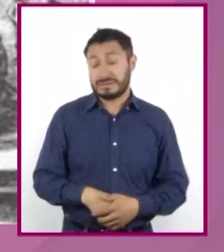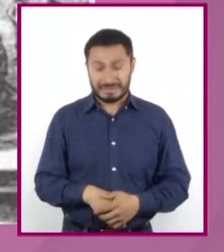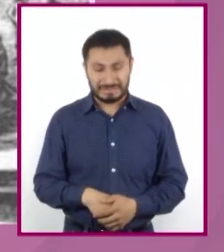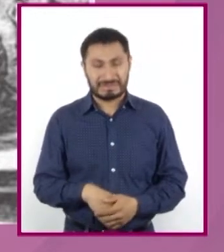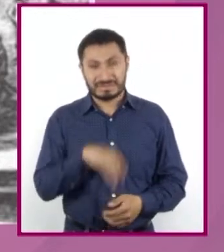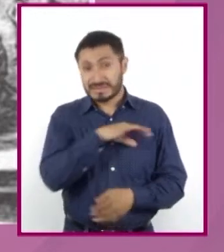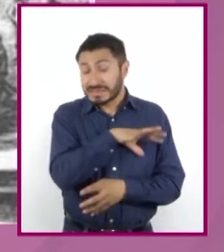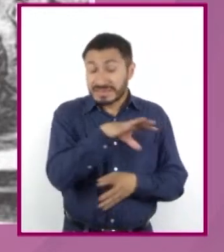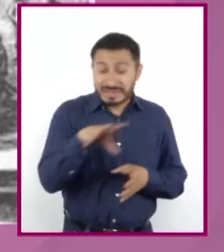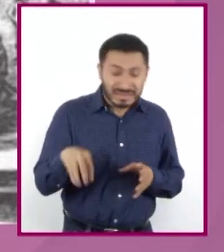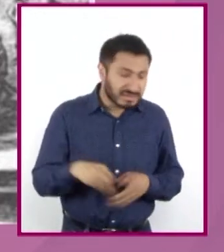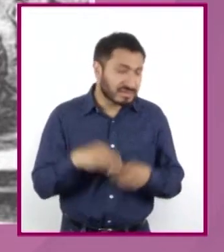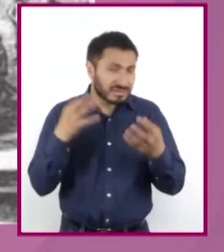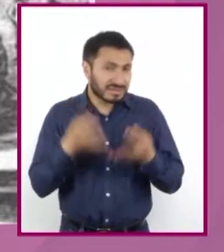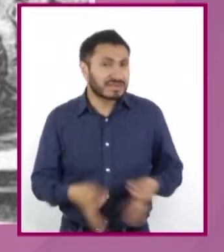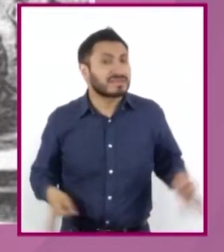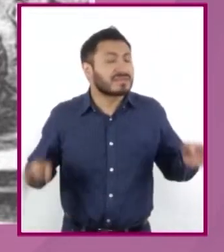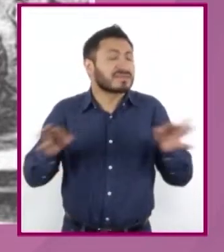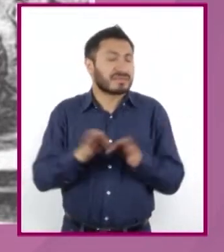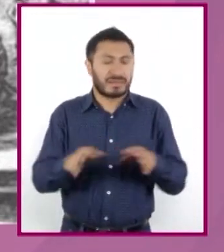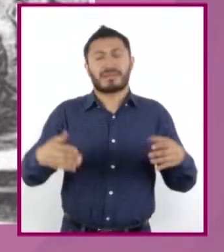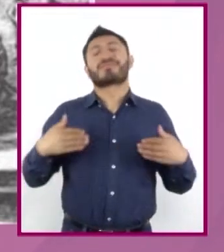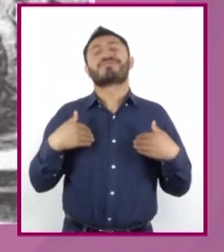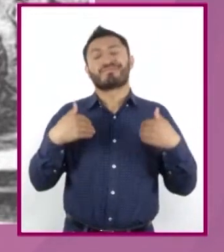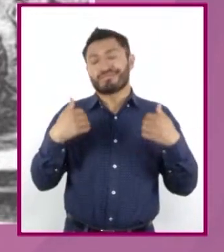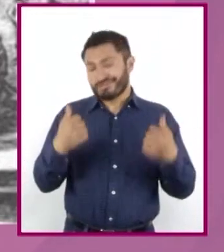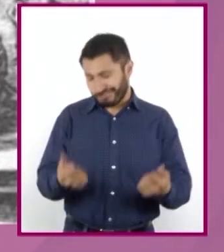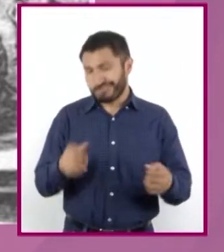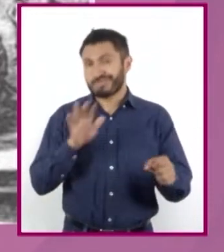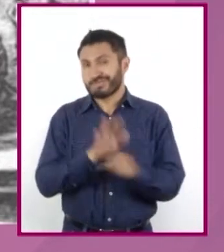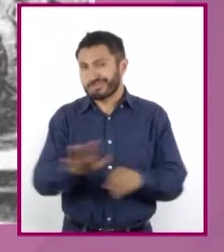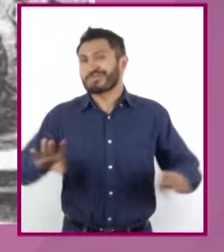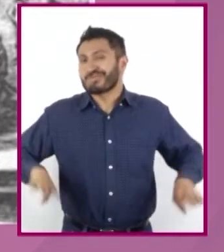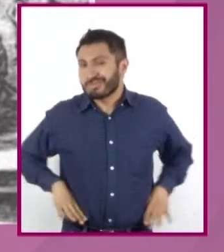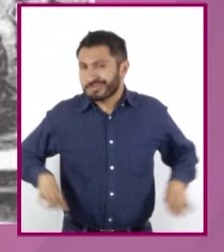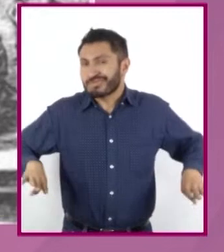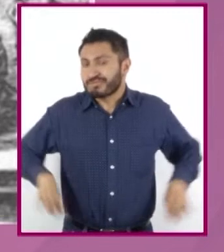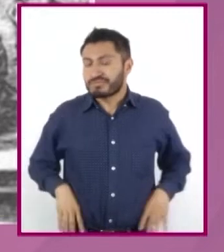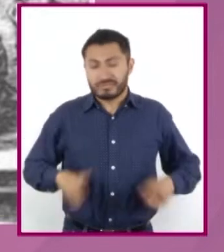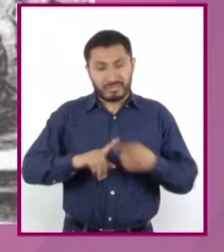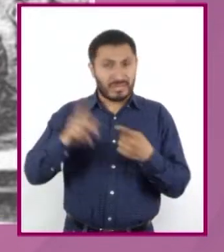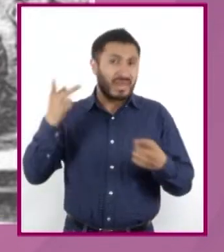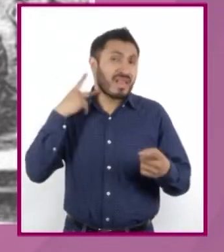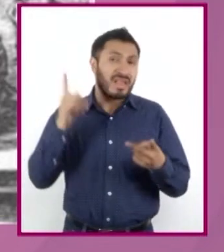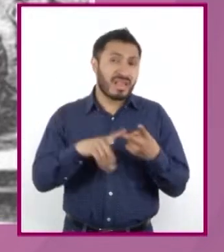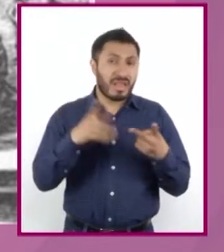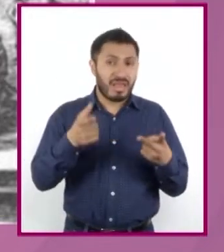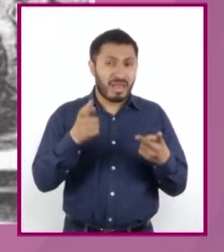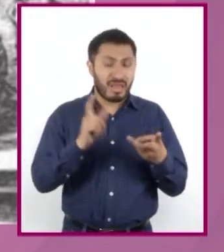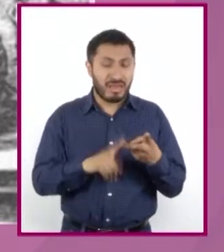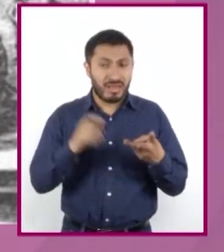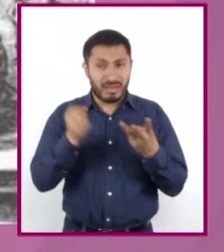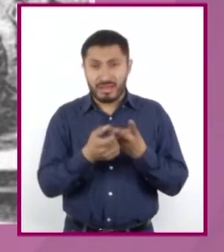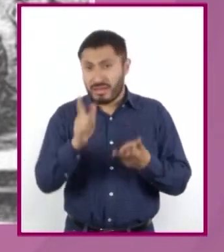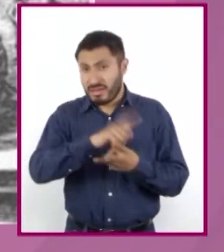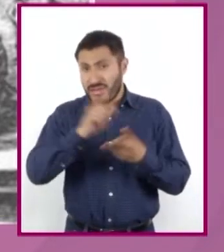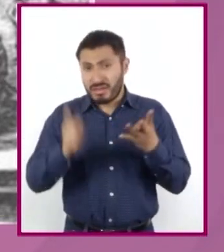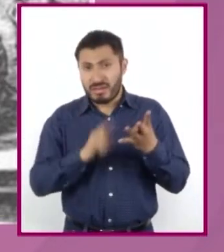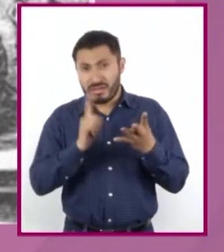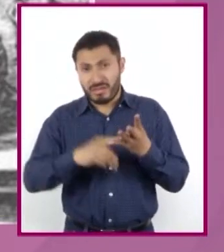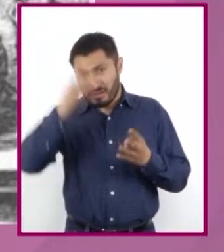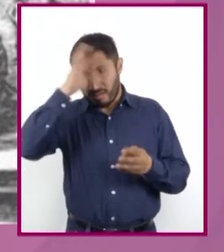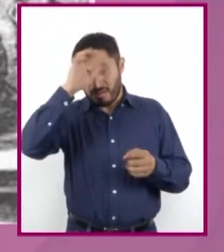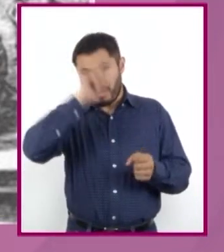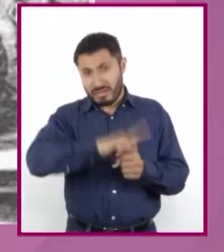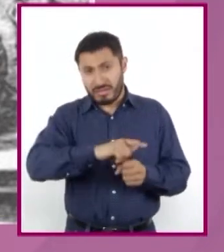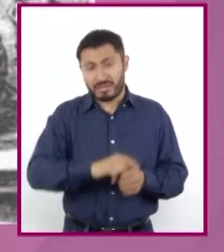registros son esenciales para comprender las características políticas, económicas, sociales y